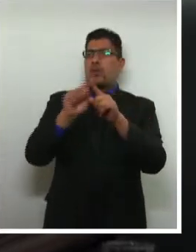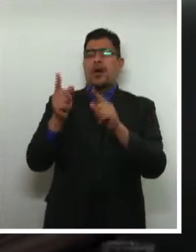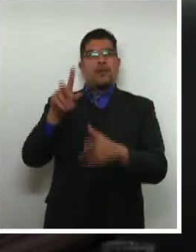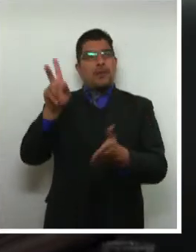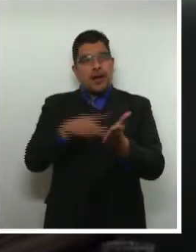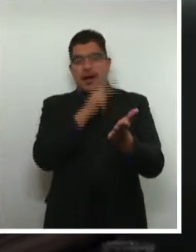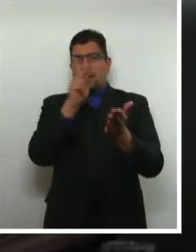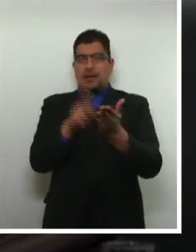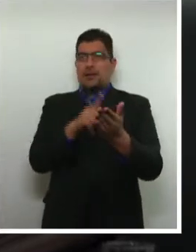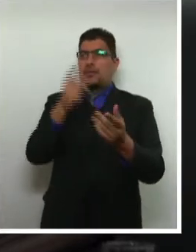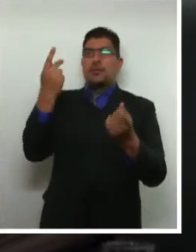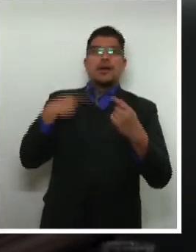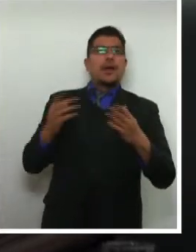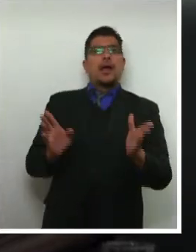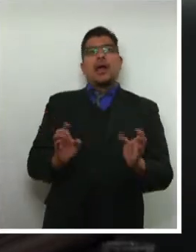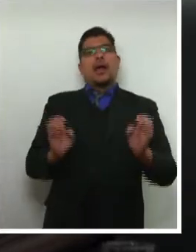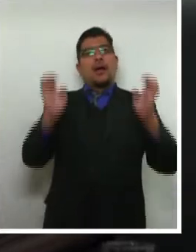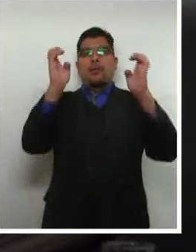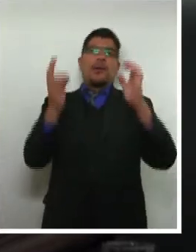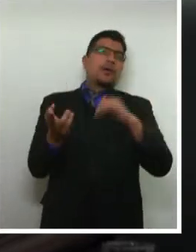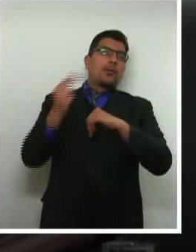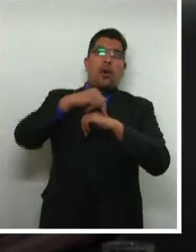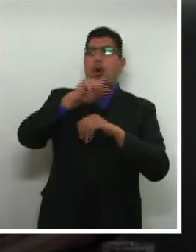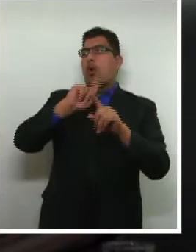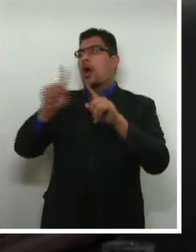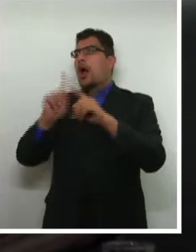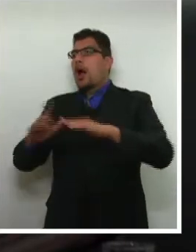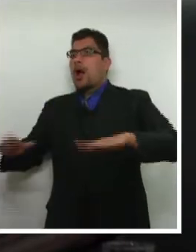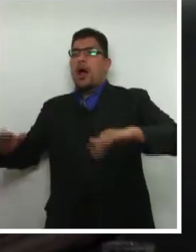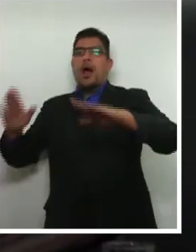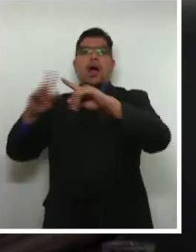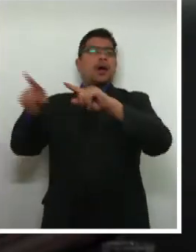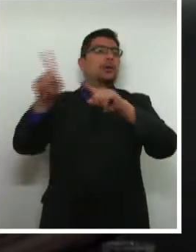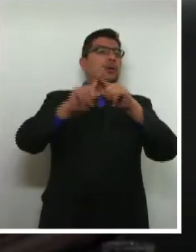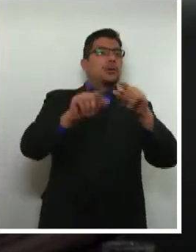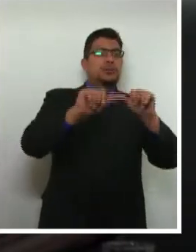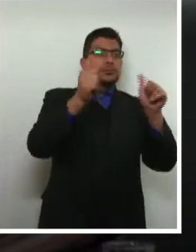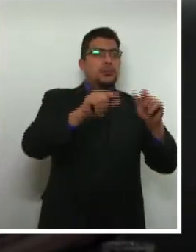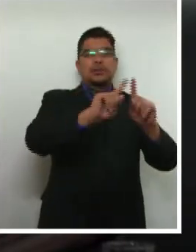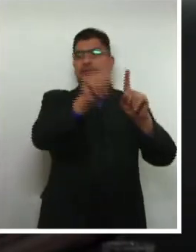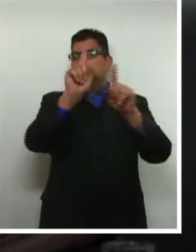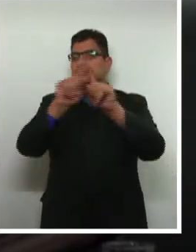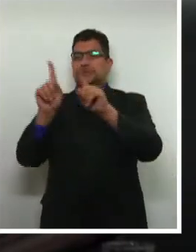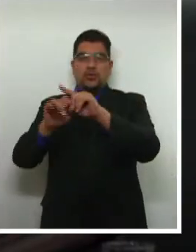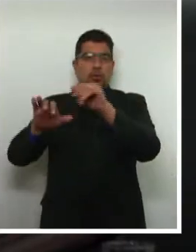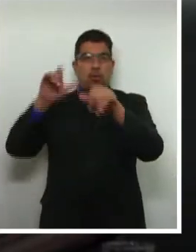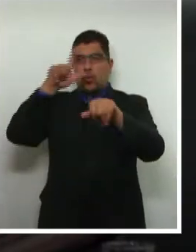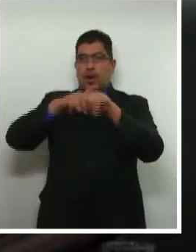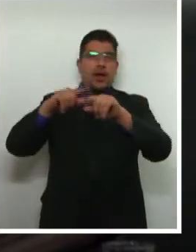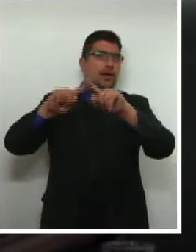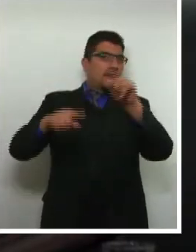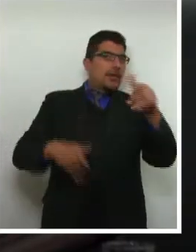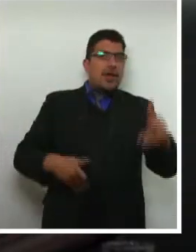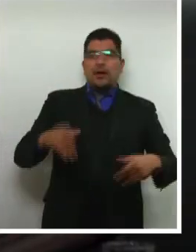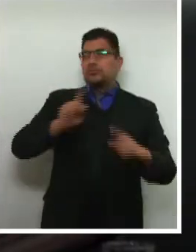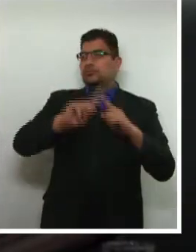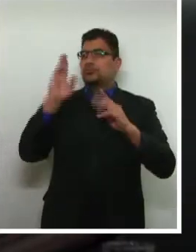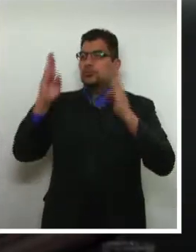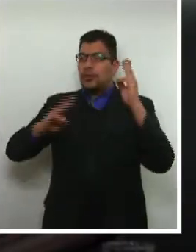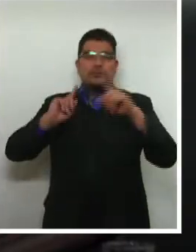ocasiones los monumentos, la arquitectura, los espacios culturales de esta